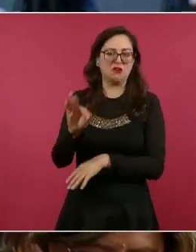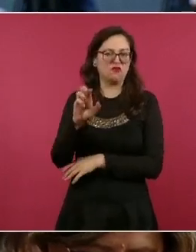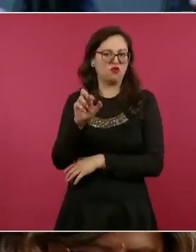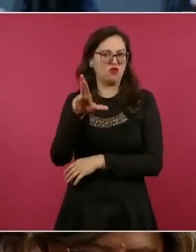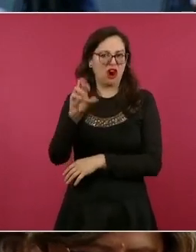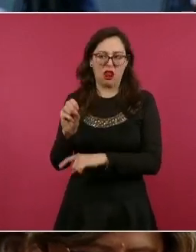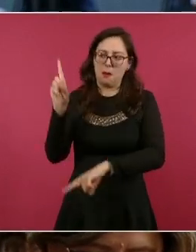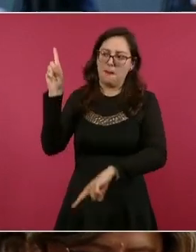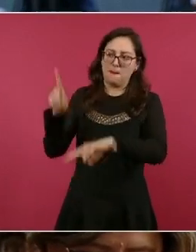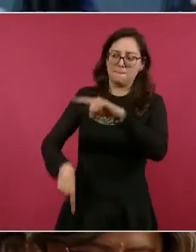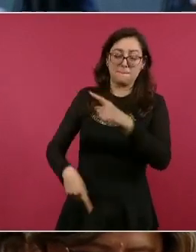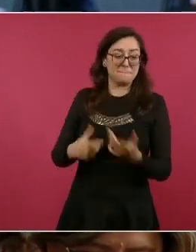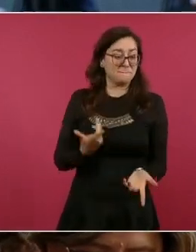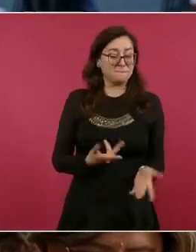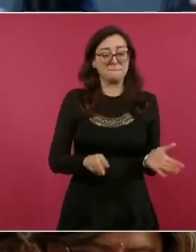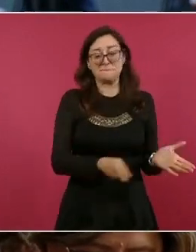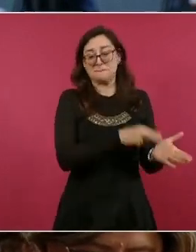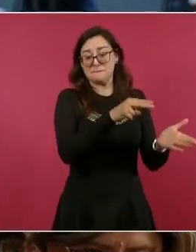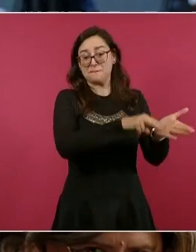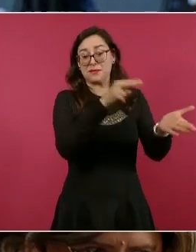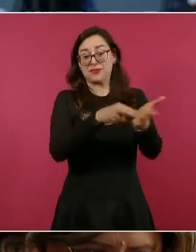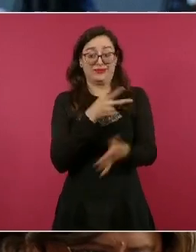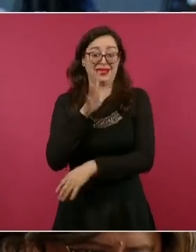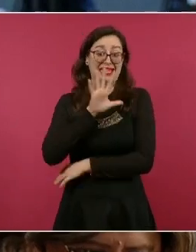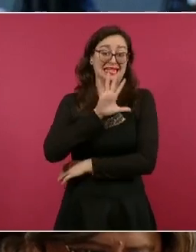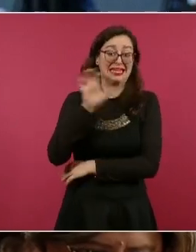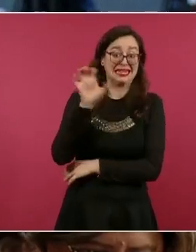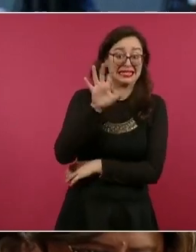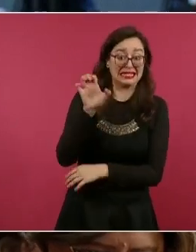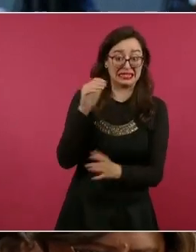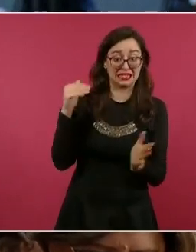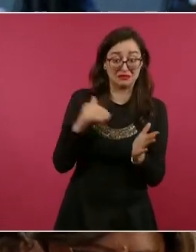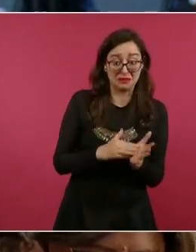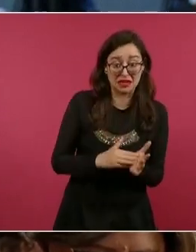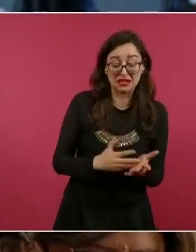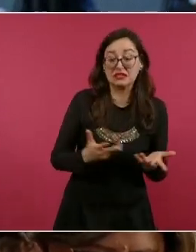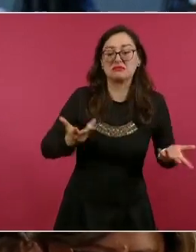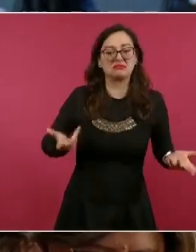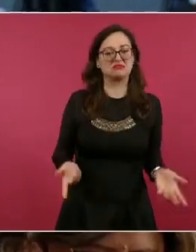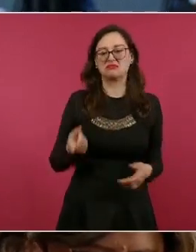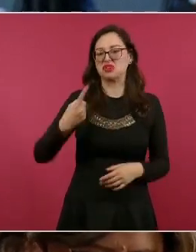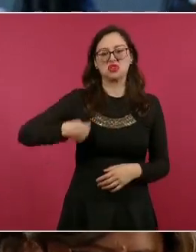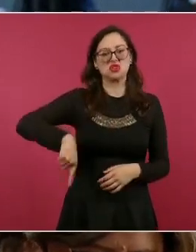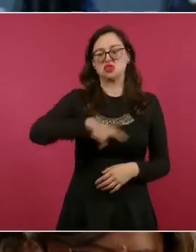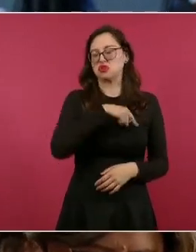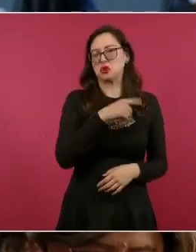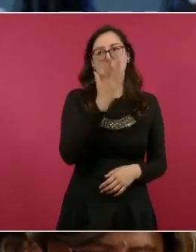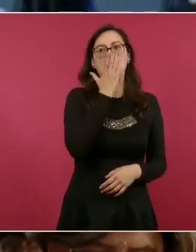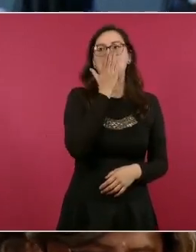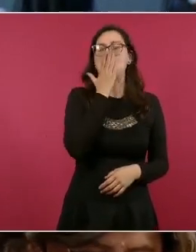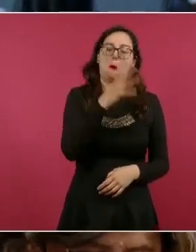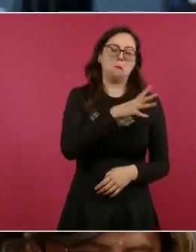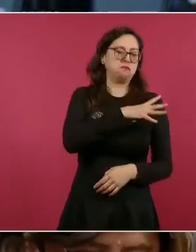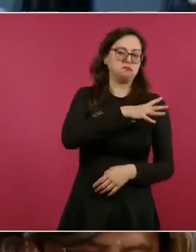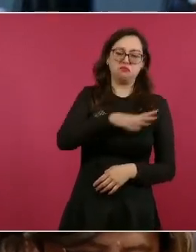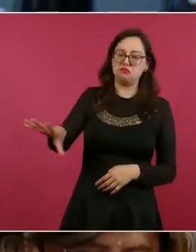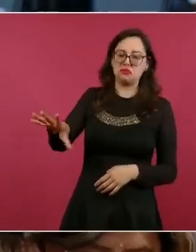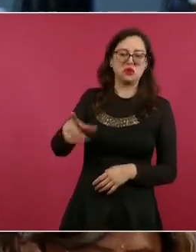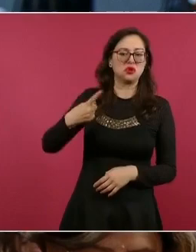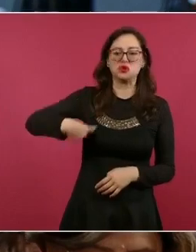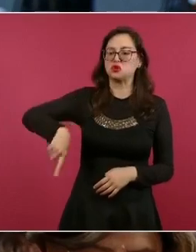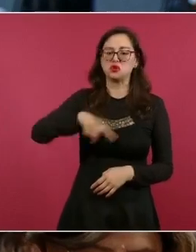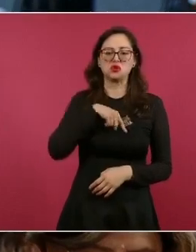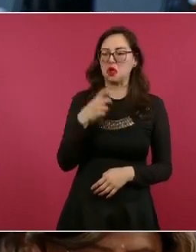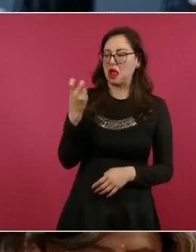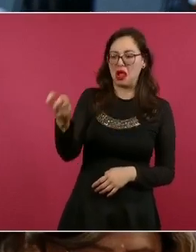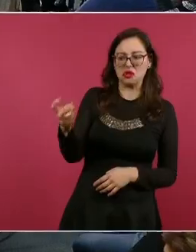ella no representa el ánimo, el espíritu, ni la lógica en la que nos movemos allá en mi tierra, en Sonora. Nosotros somos gente solidaria,